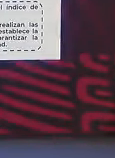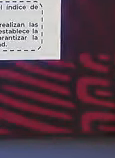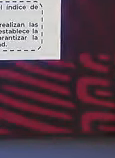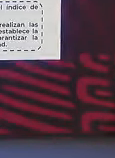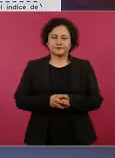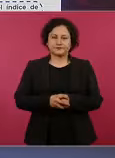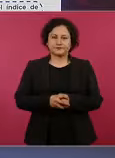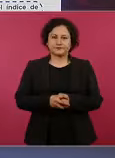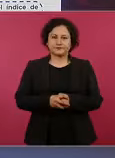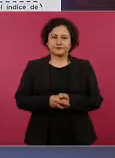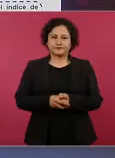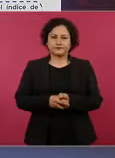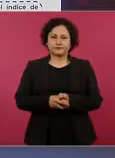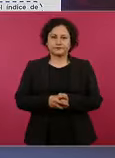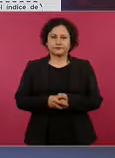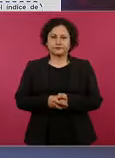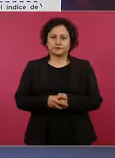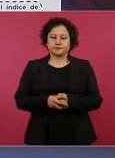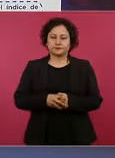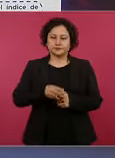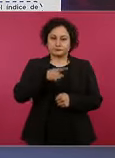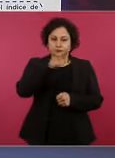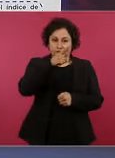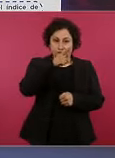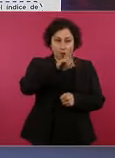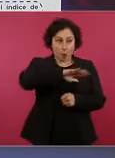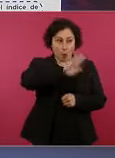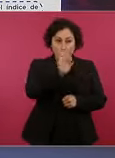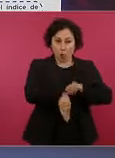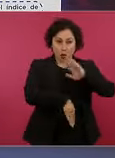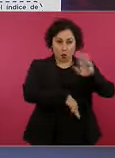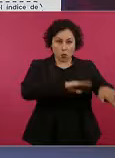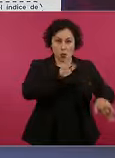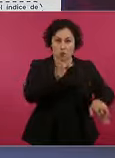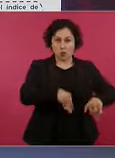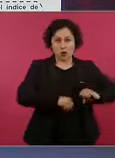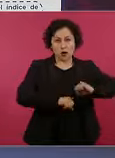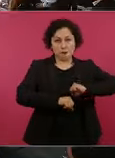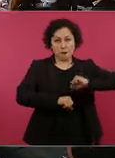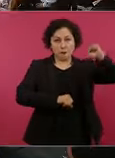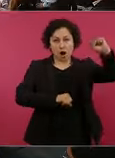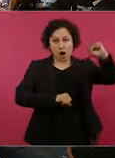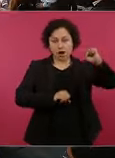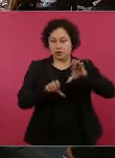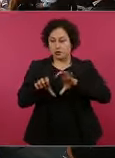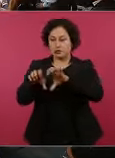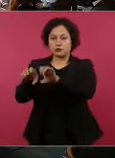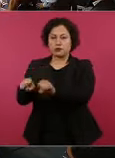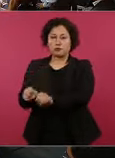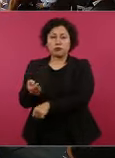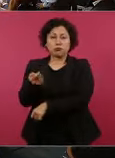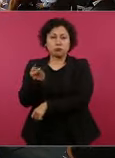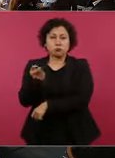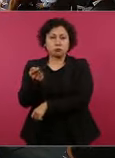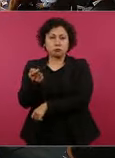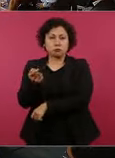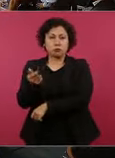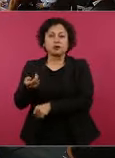¿Qué significa esto? Que eliminaban a heridos